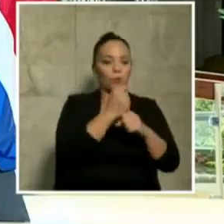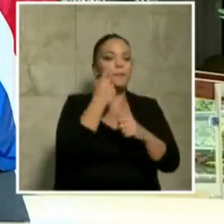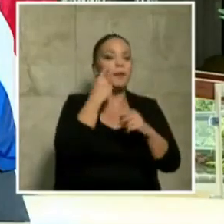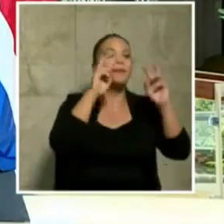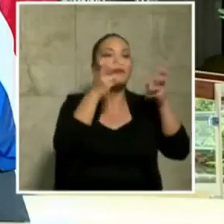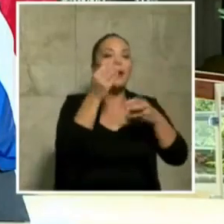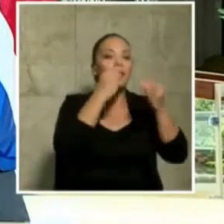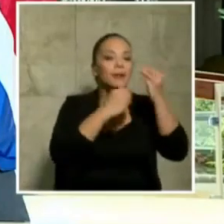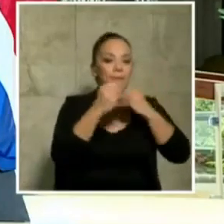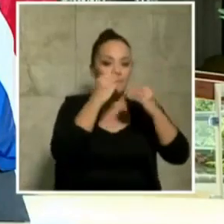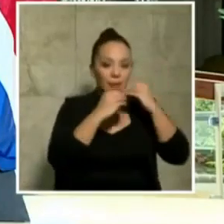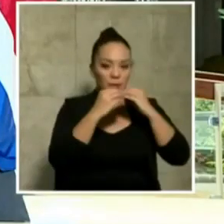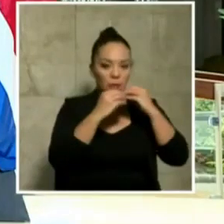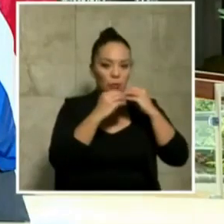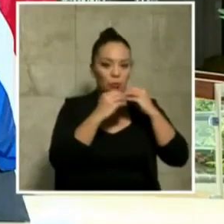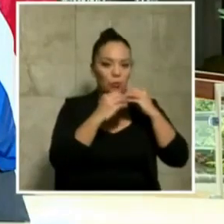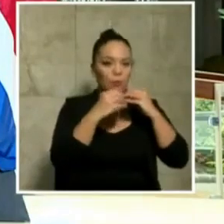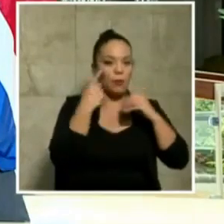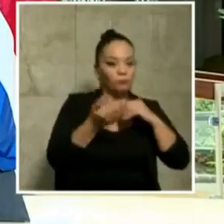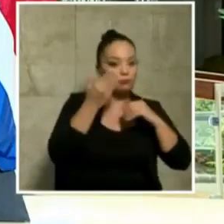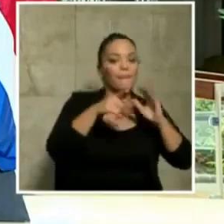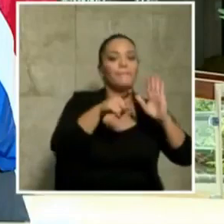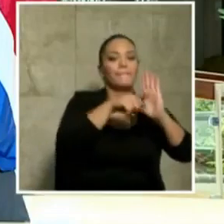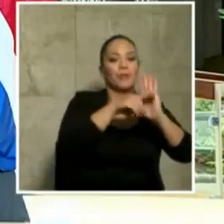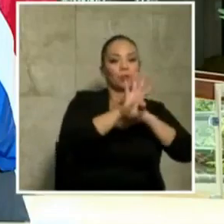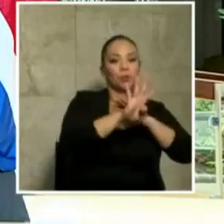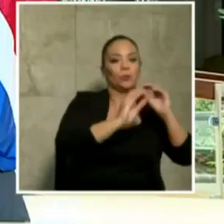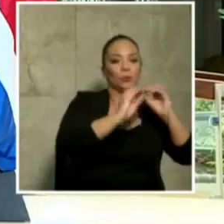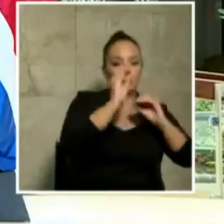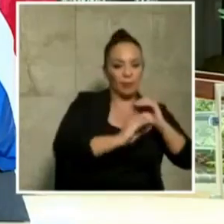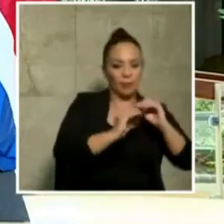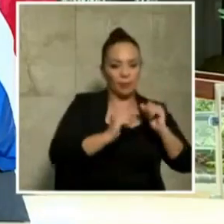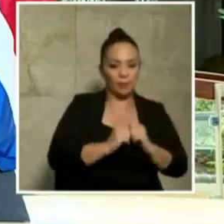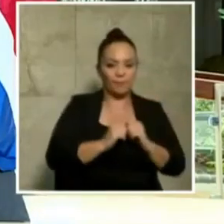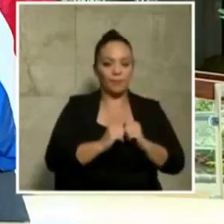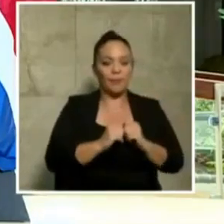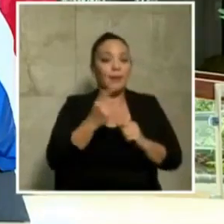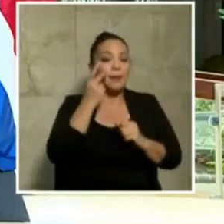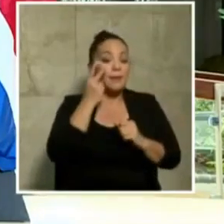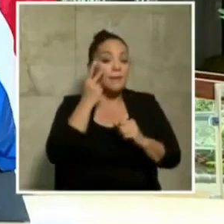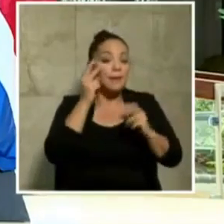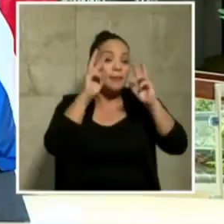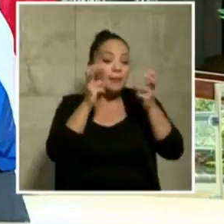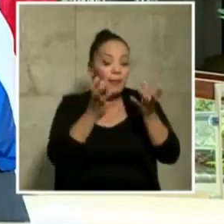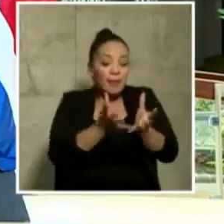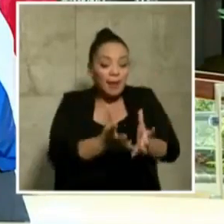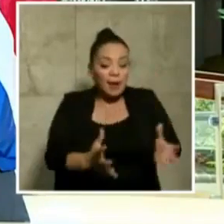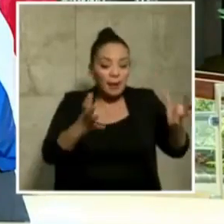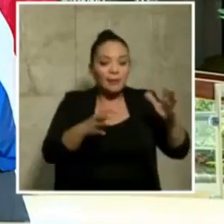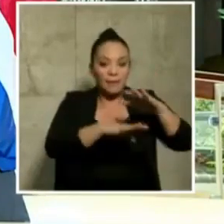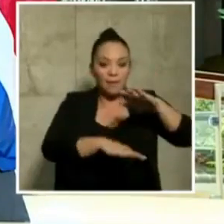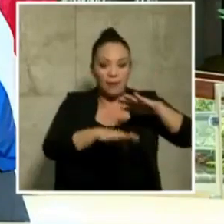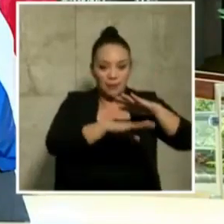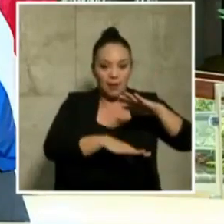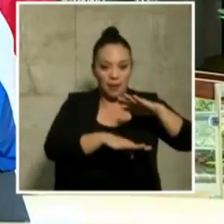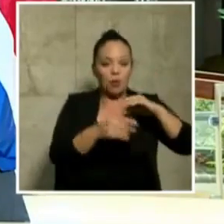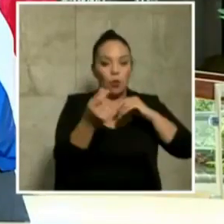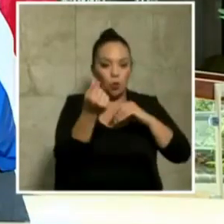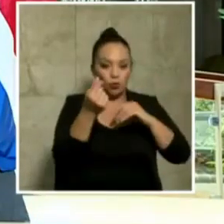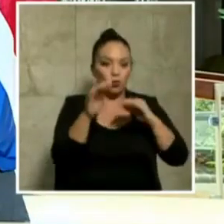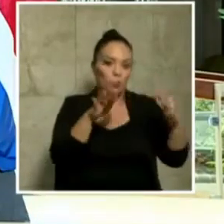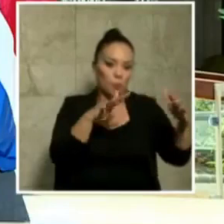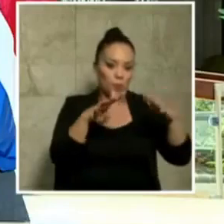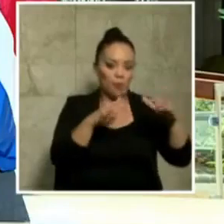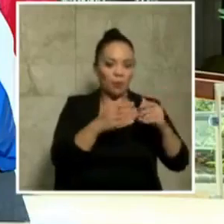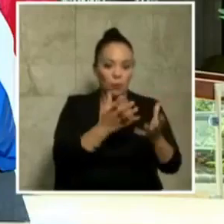alimentos, de menos 4%. Y si vemos la canasta básica, el costo promedio de la canasta básica de alimentos, o